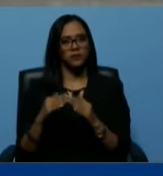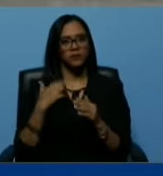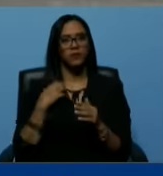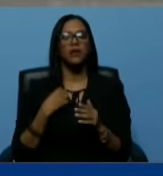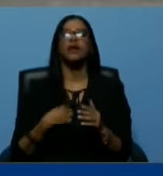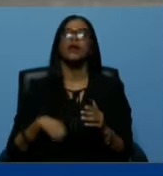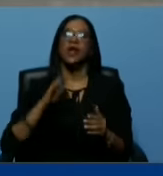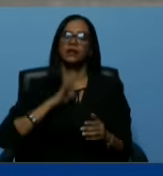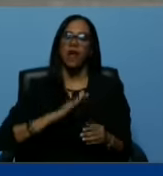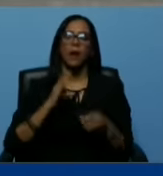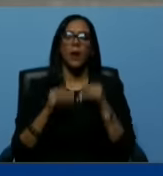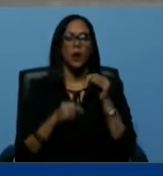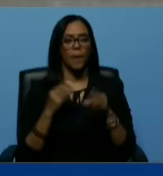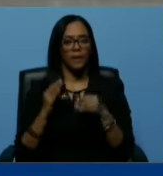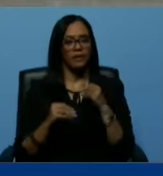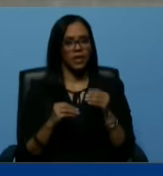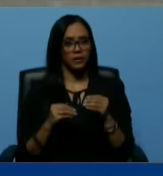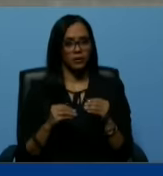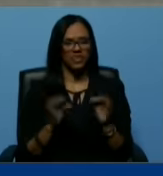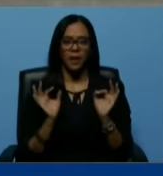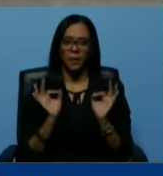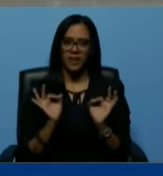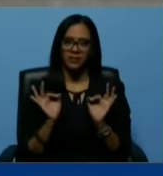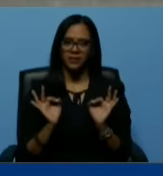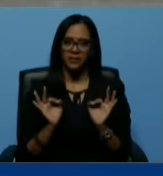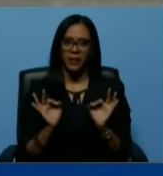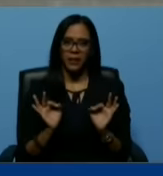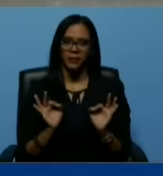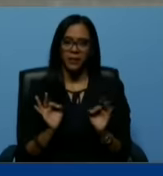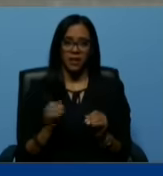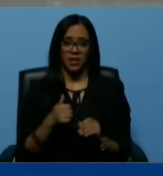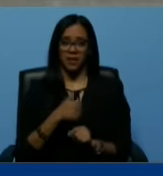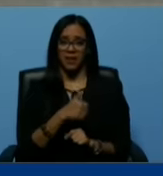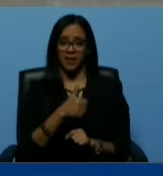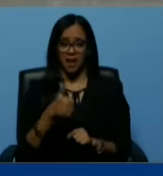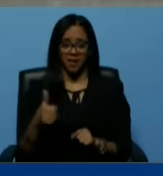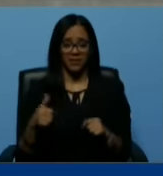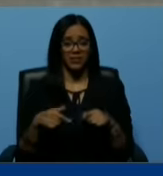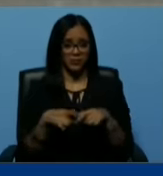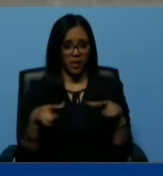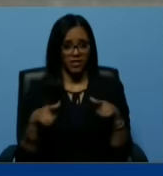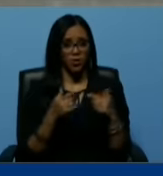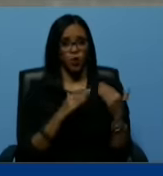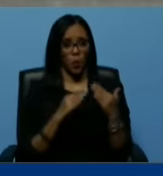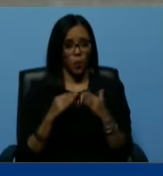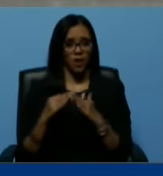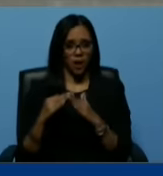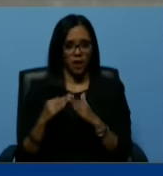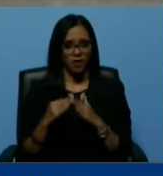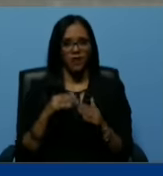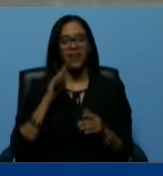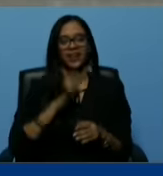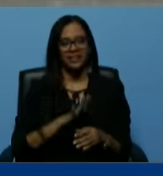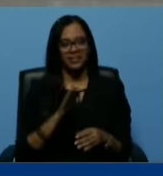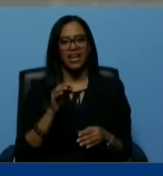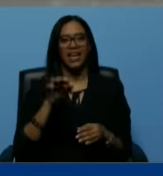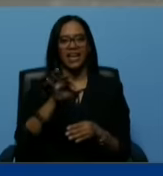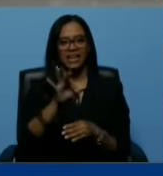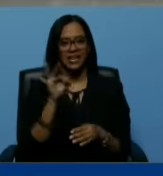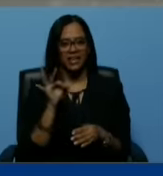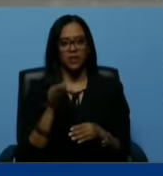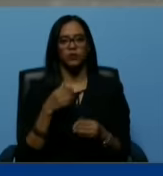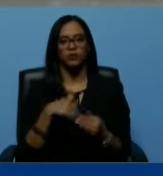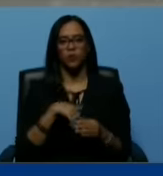Estábamos conversando que precisamente cada circuito comunal está eligiendo sus